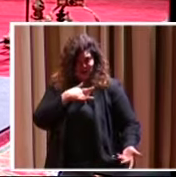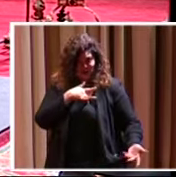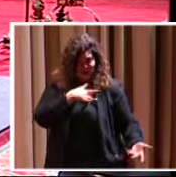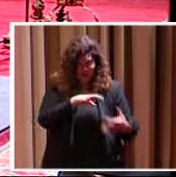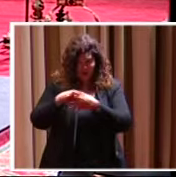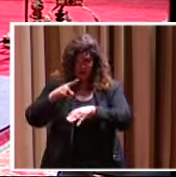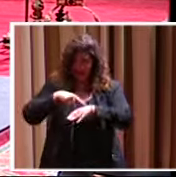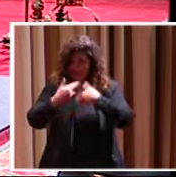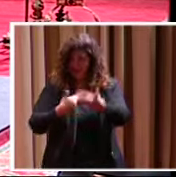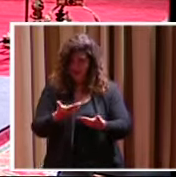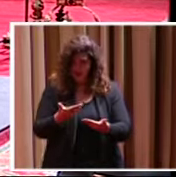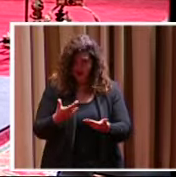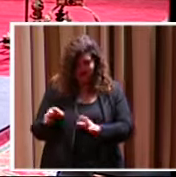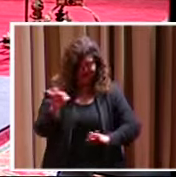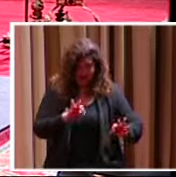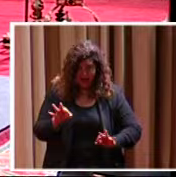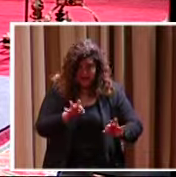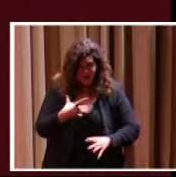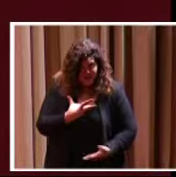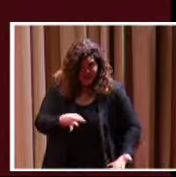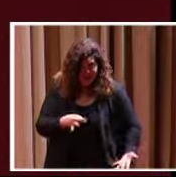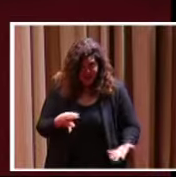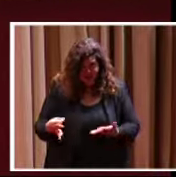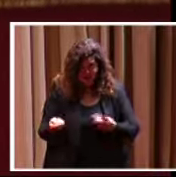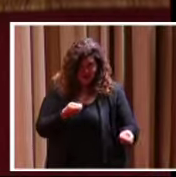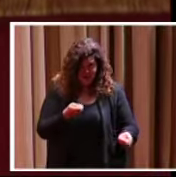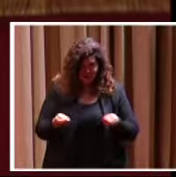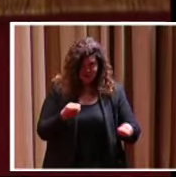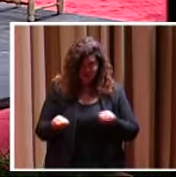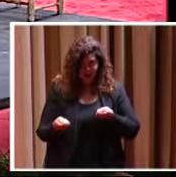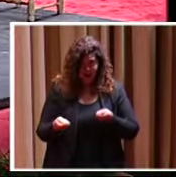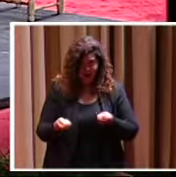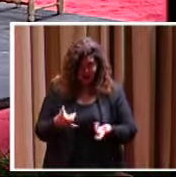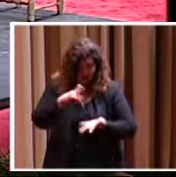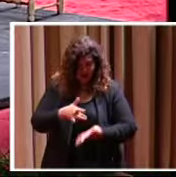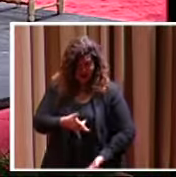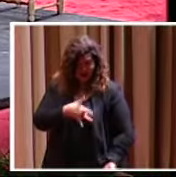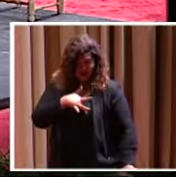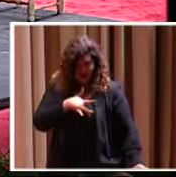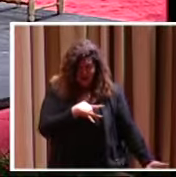del tiempo, nadie puede abrir semilla en el